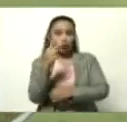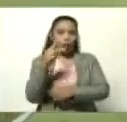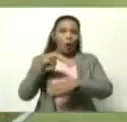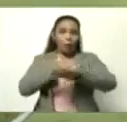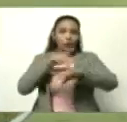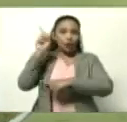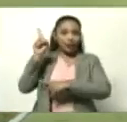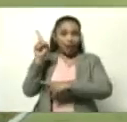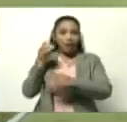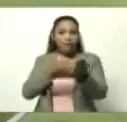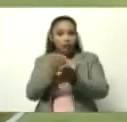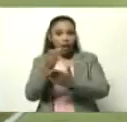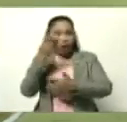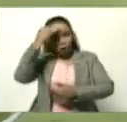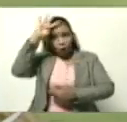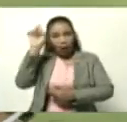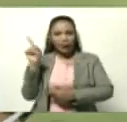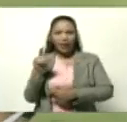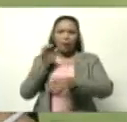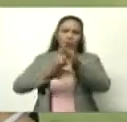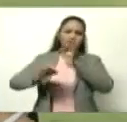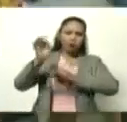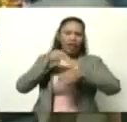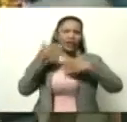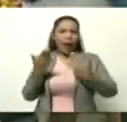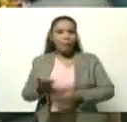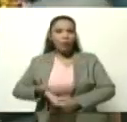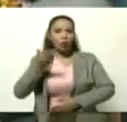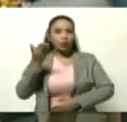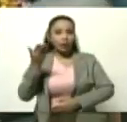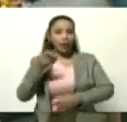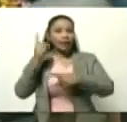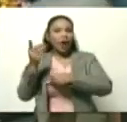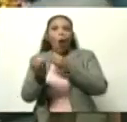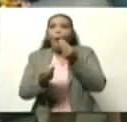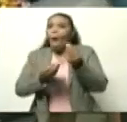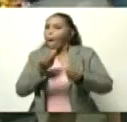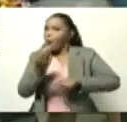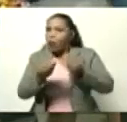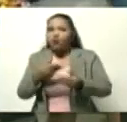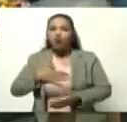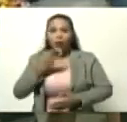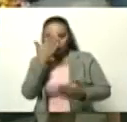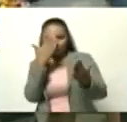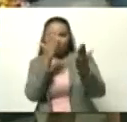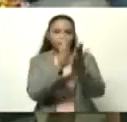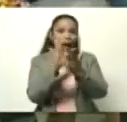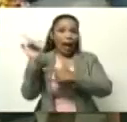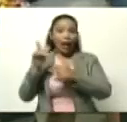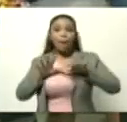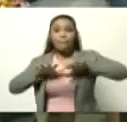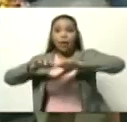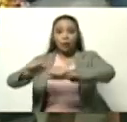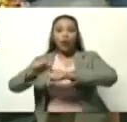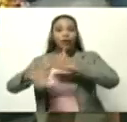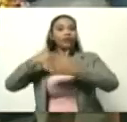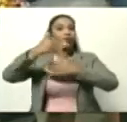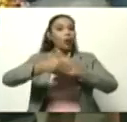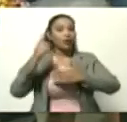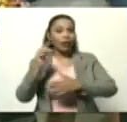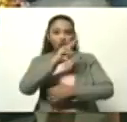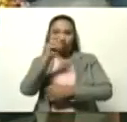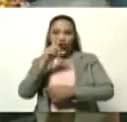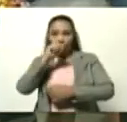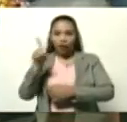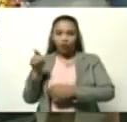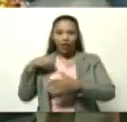coméntenos acerca de su ponencia la importancia que esto tiene y cómo puede enfrentarse el imperialismo luego de 200